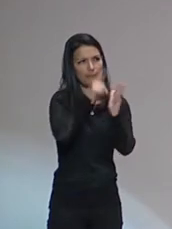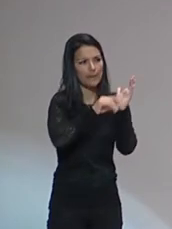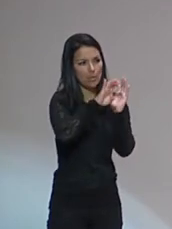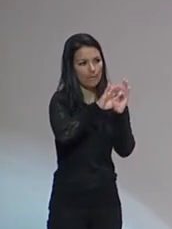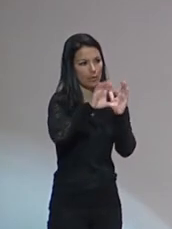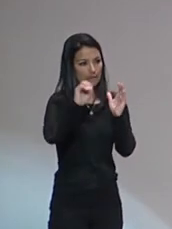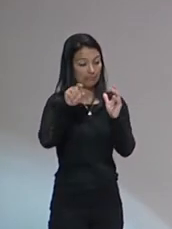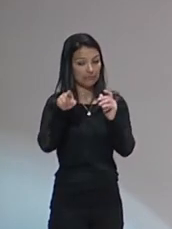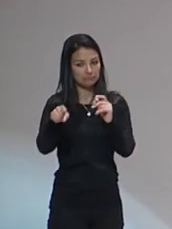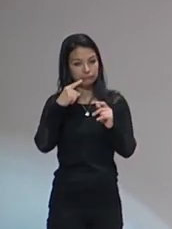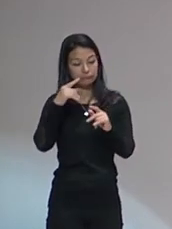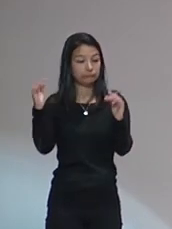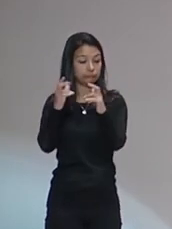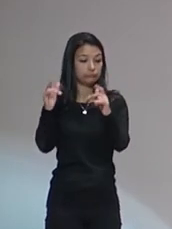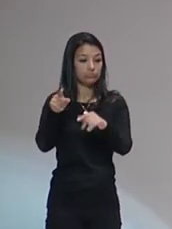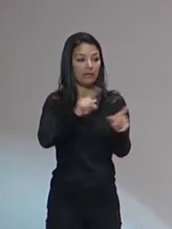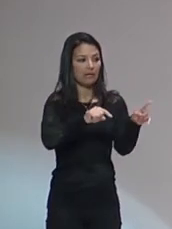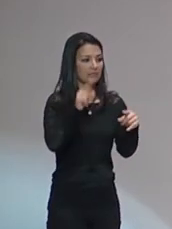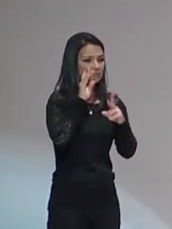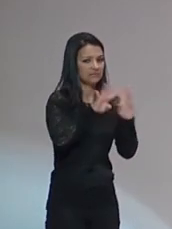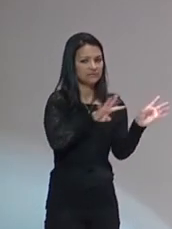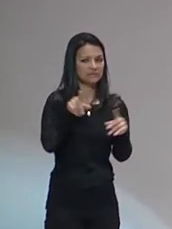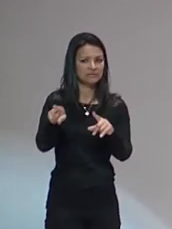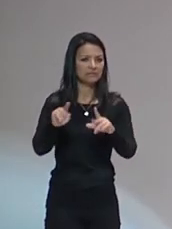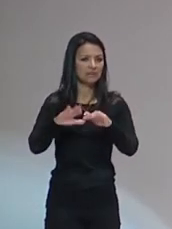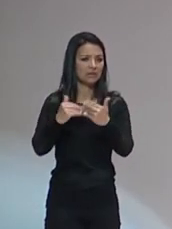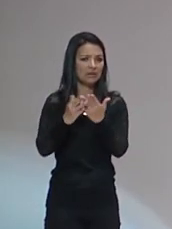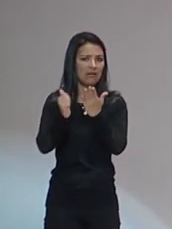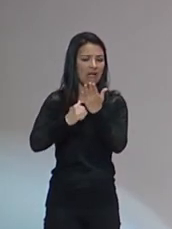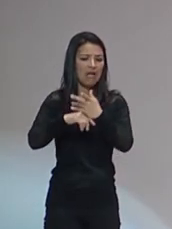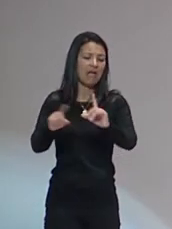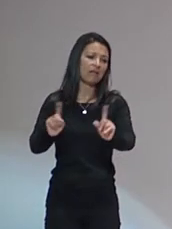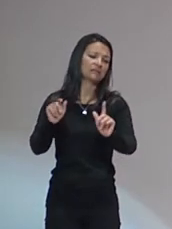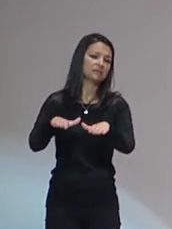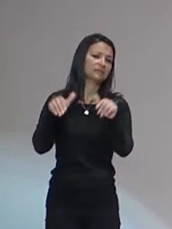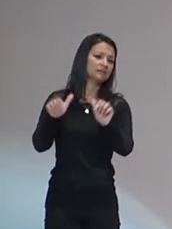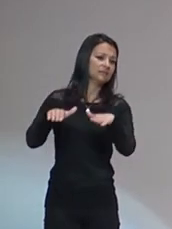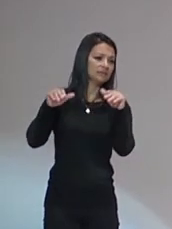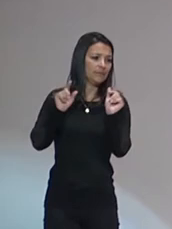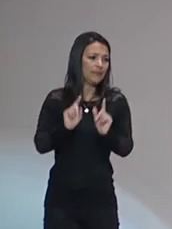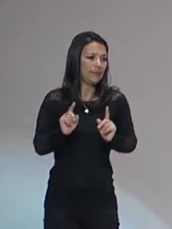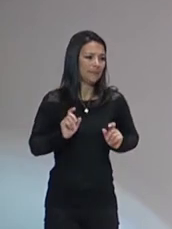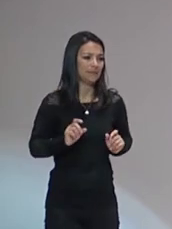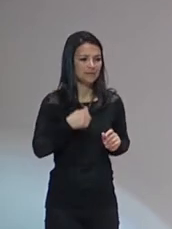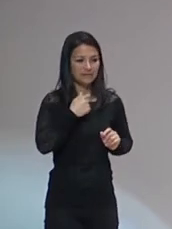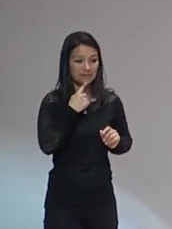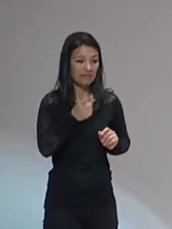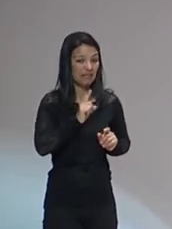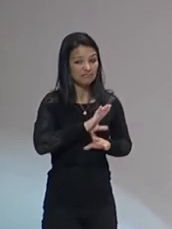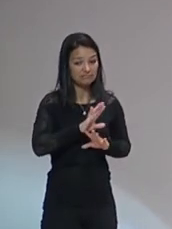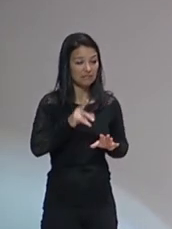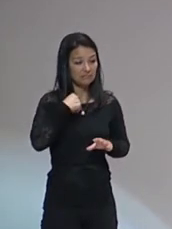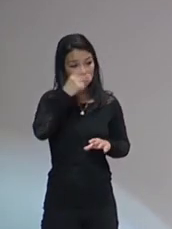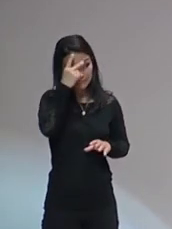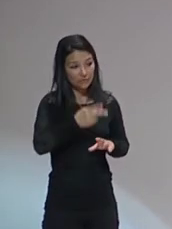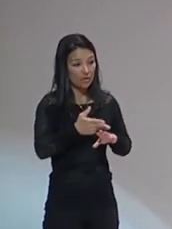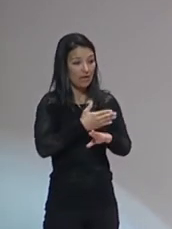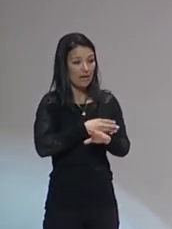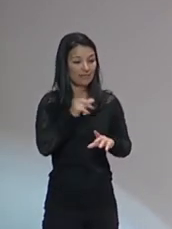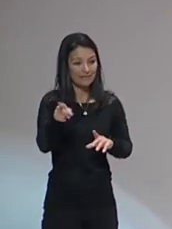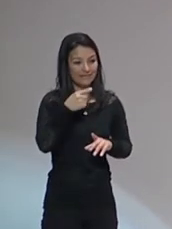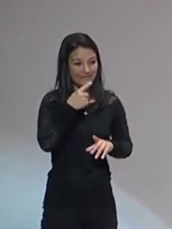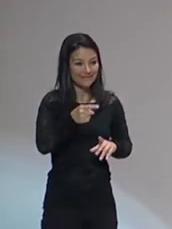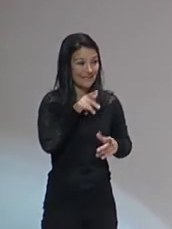gente, pues sí, colocara a los niños allá, pero tiene su reserva. Es como una especie de estigma que el premio